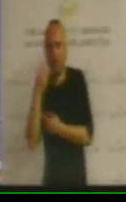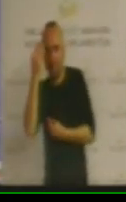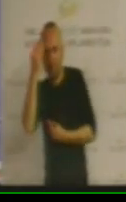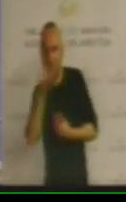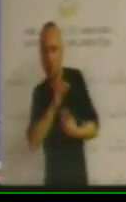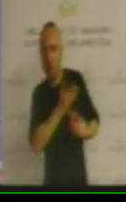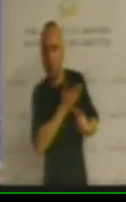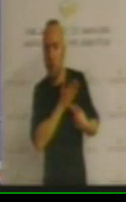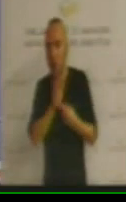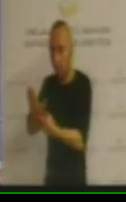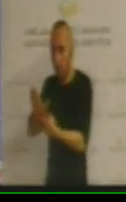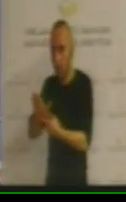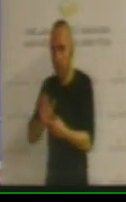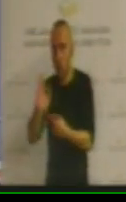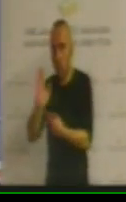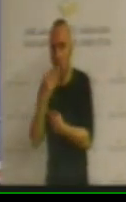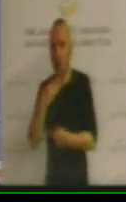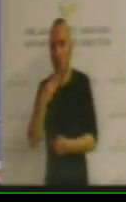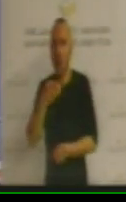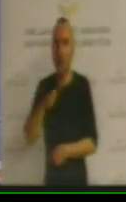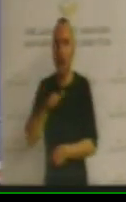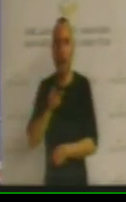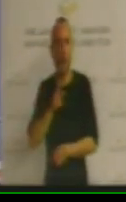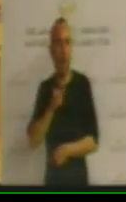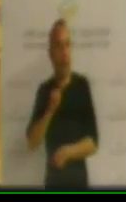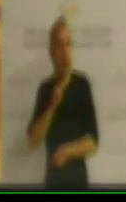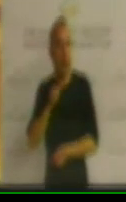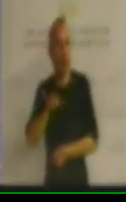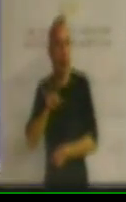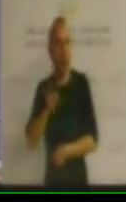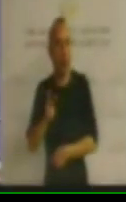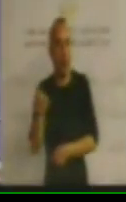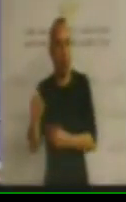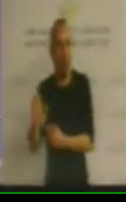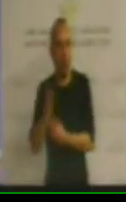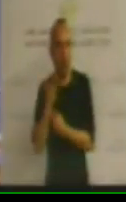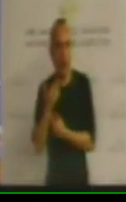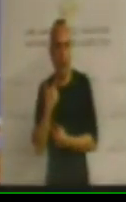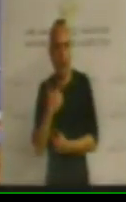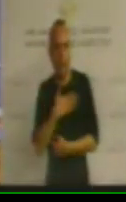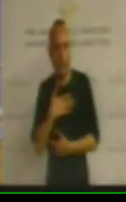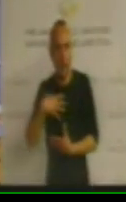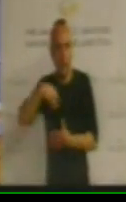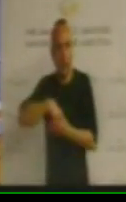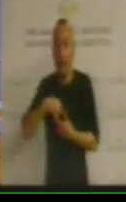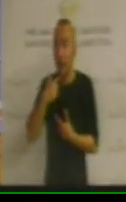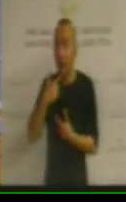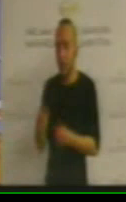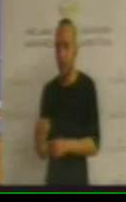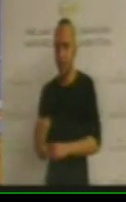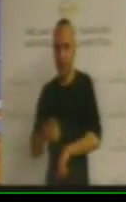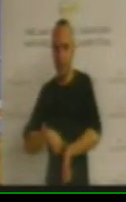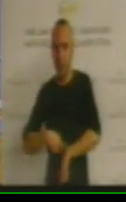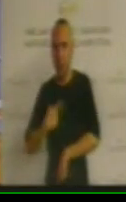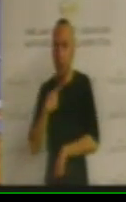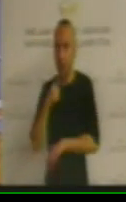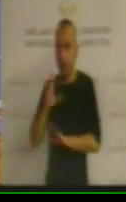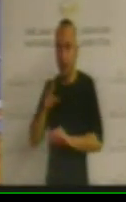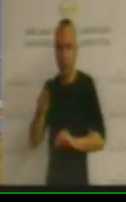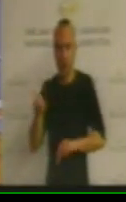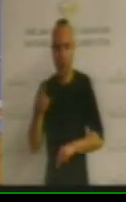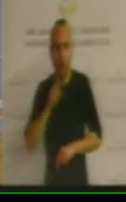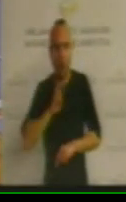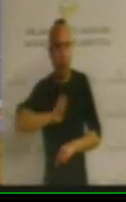propuesta, quiero recordar que era Berristu, que incluir, termino ya, señora presidenta, una